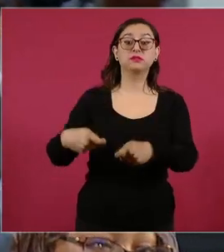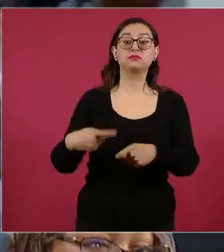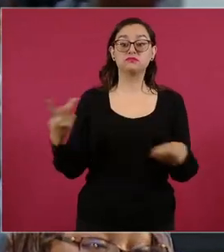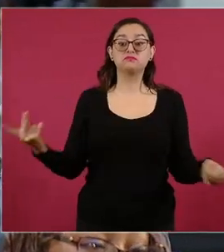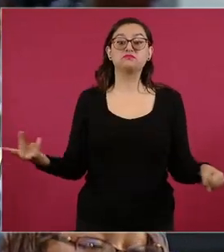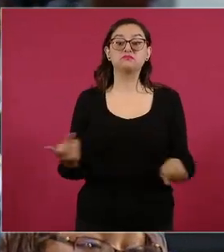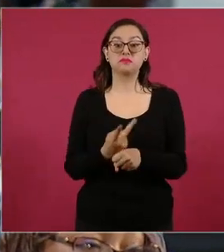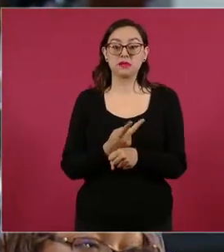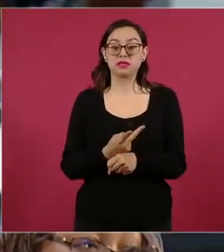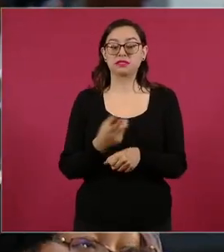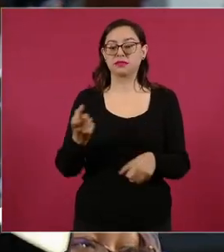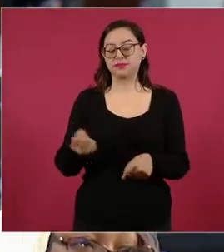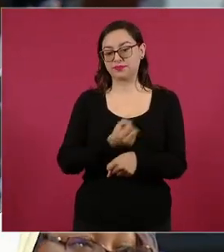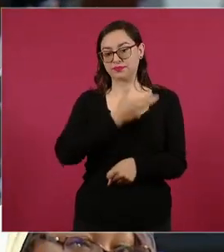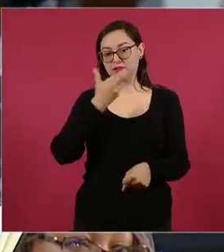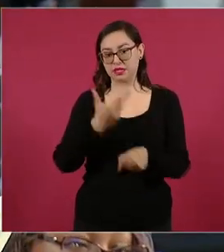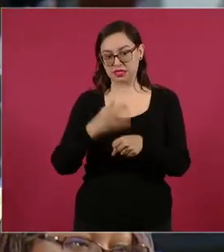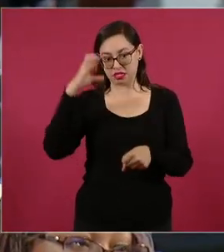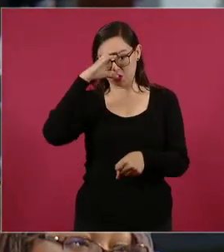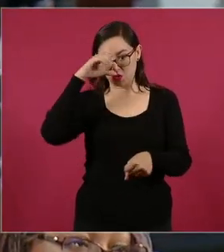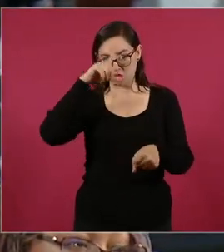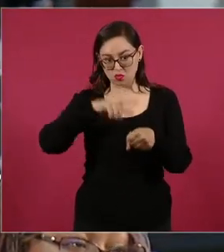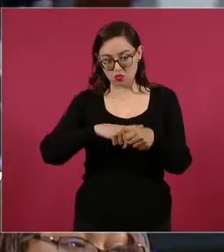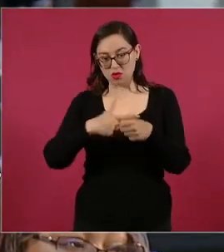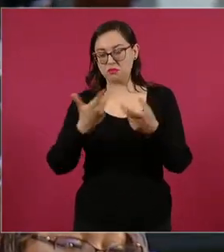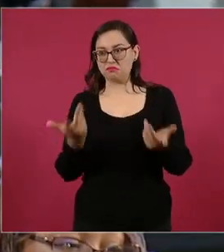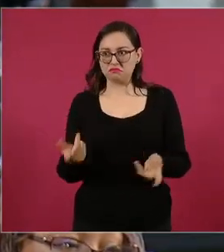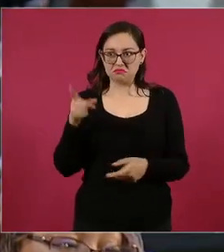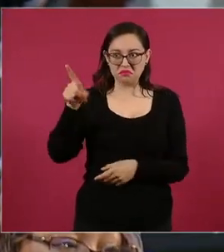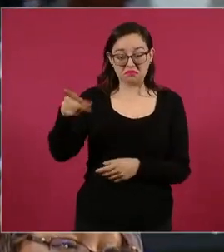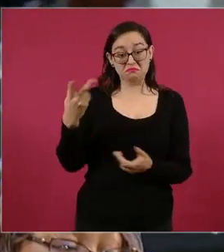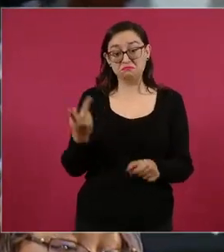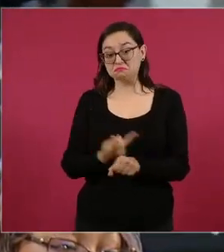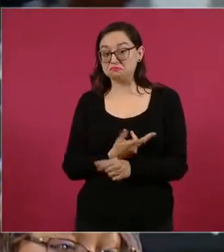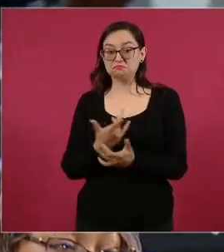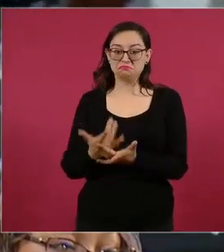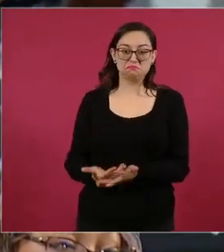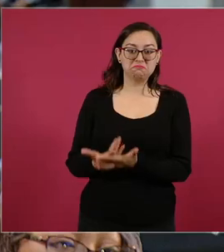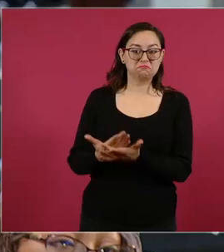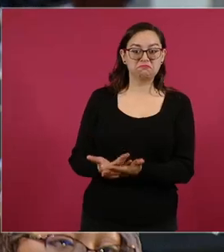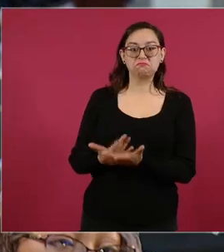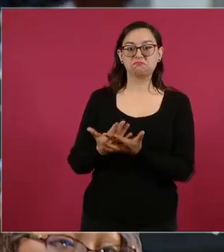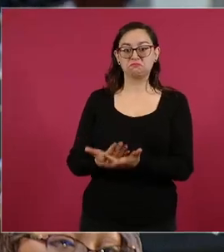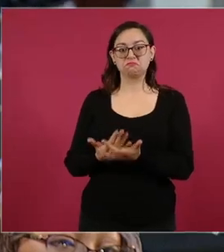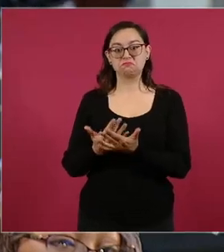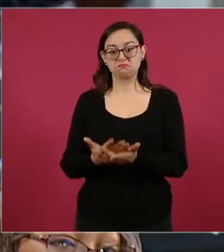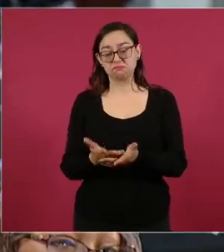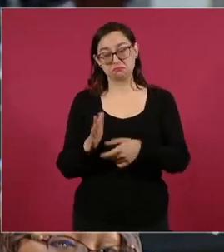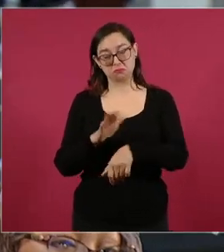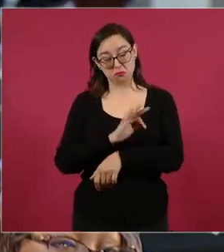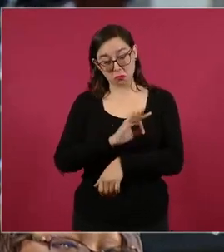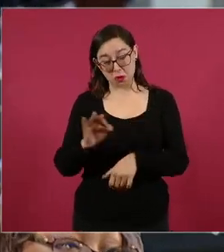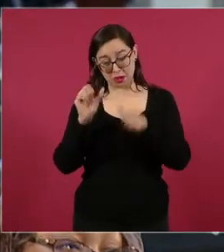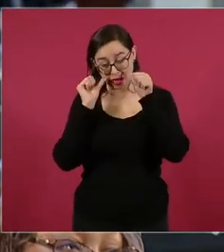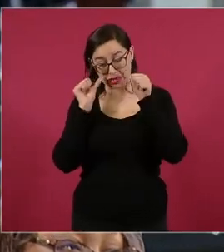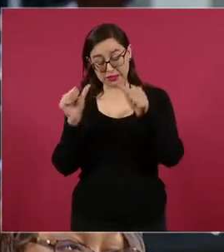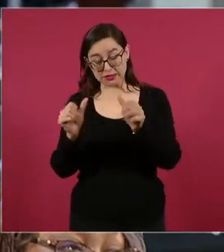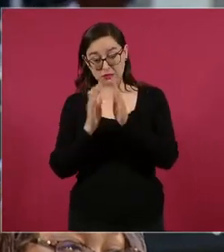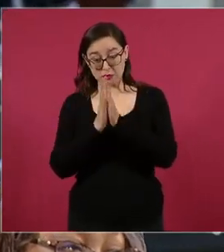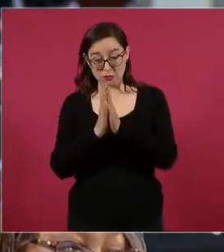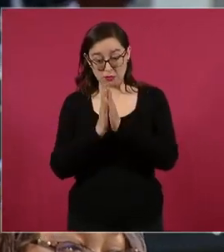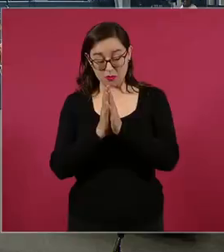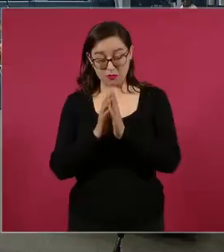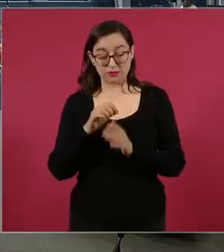al gobernador. Me informan que no ha pasado nada y que estarían pendientes solamente de que se atienda lo que usted